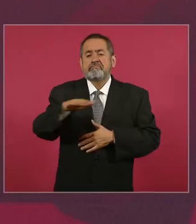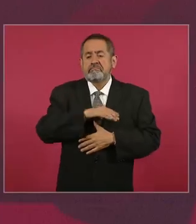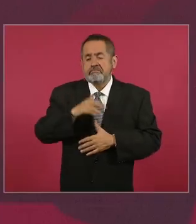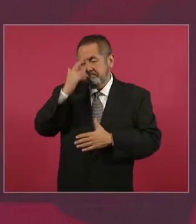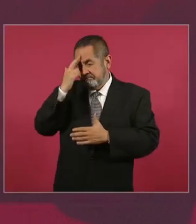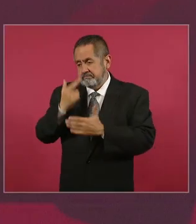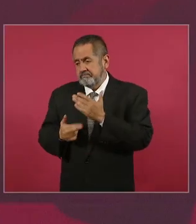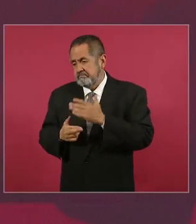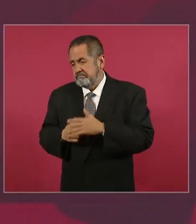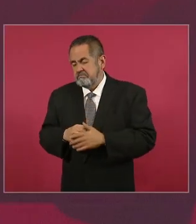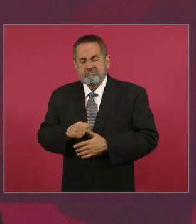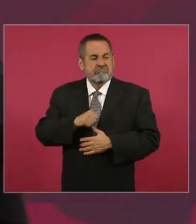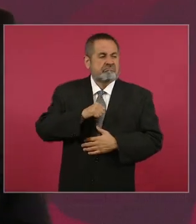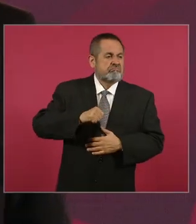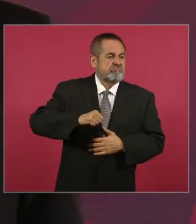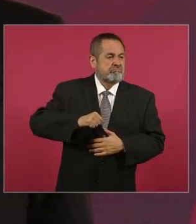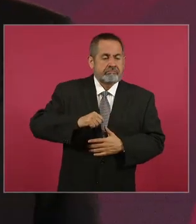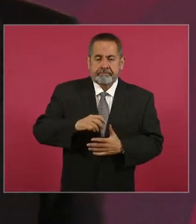de los